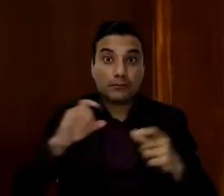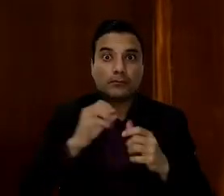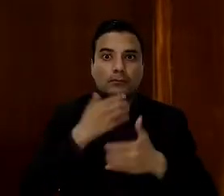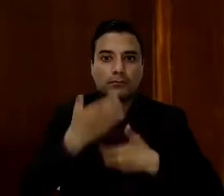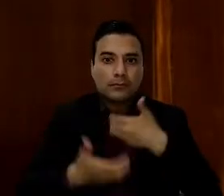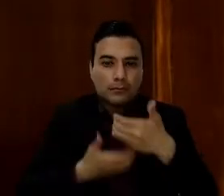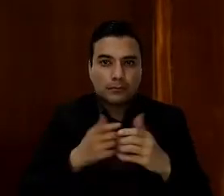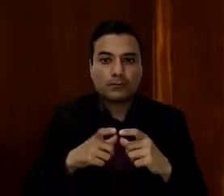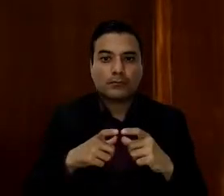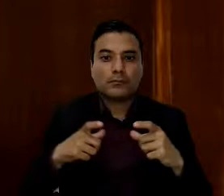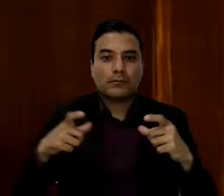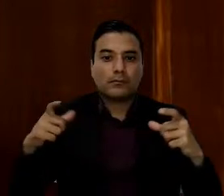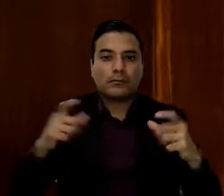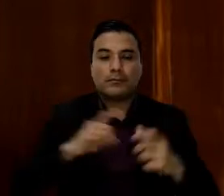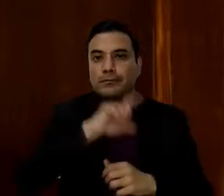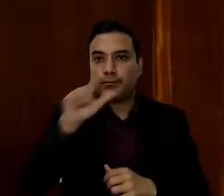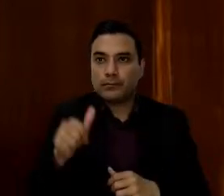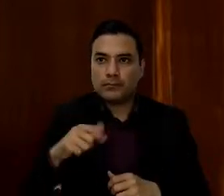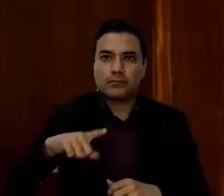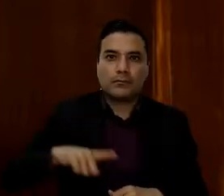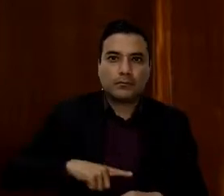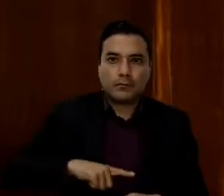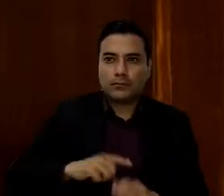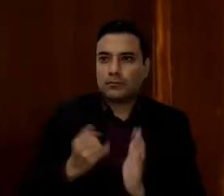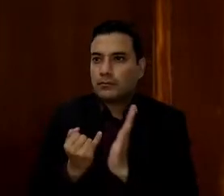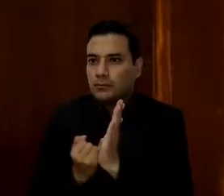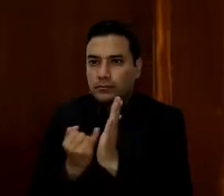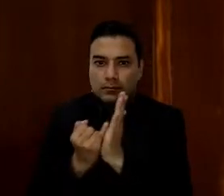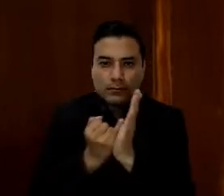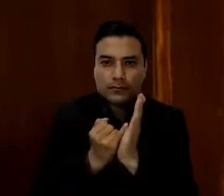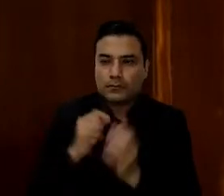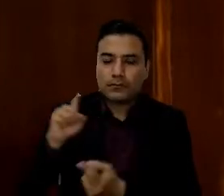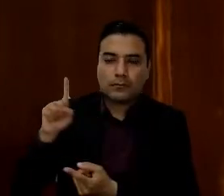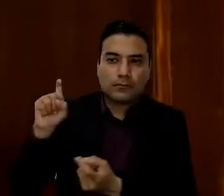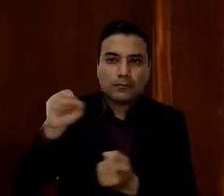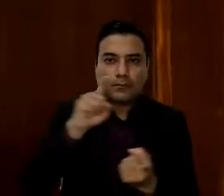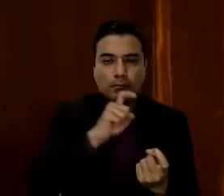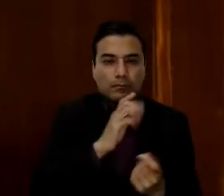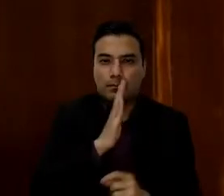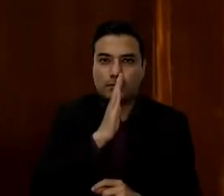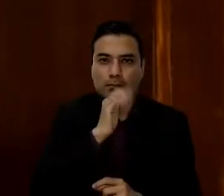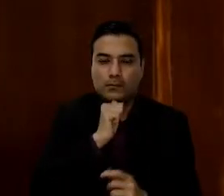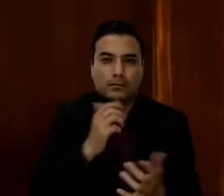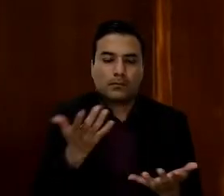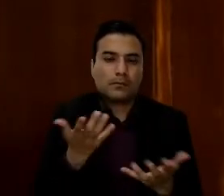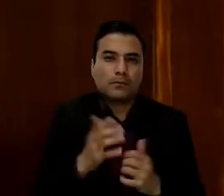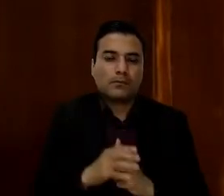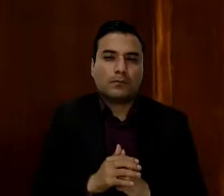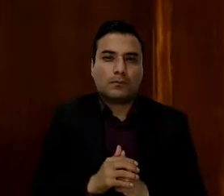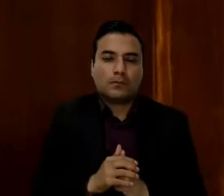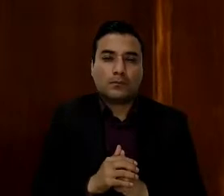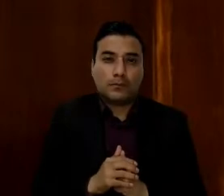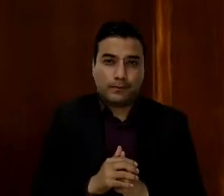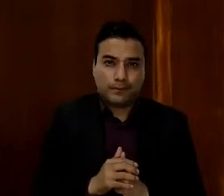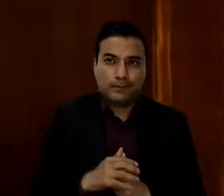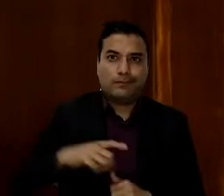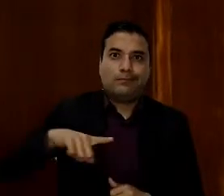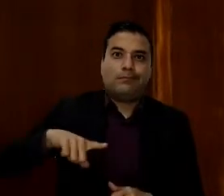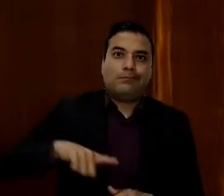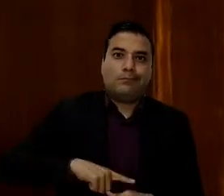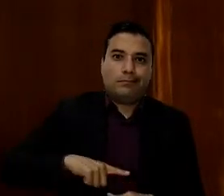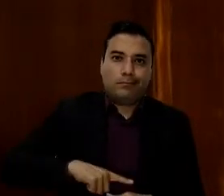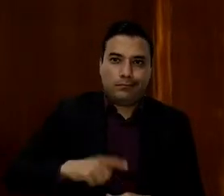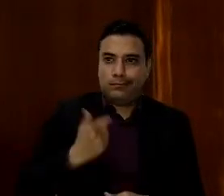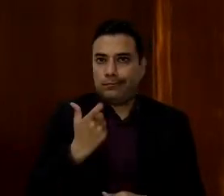nula o incorrecto cobro del impuesto predial por parte de los municipios, afectando su hacienda